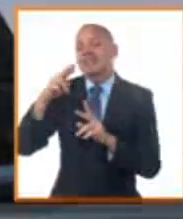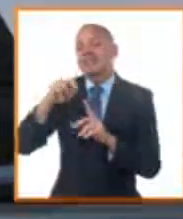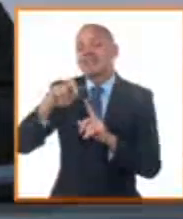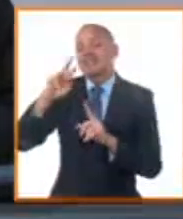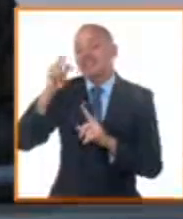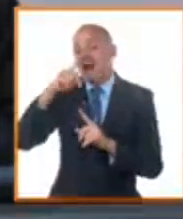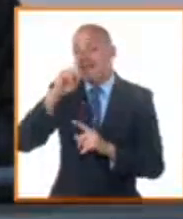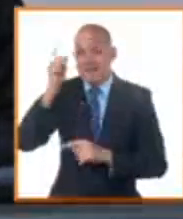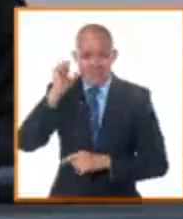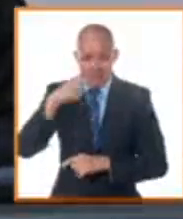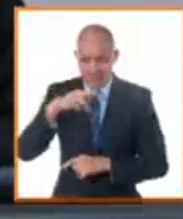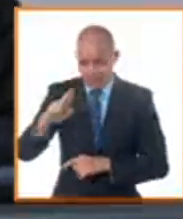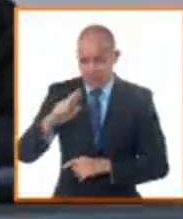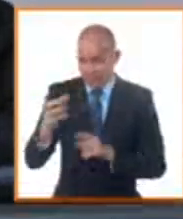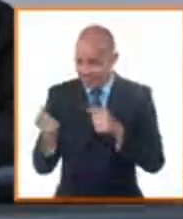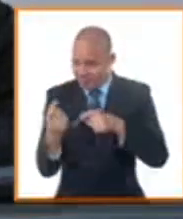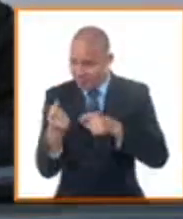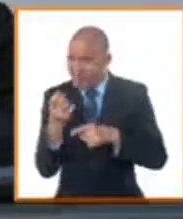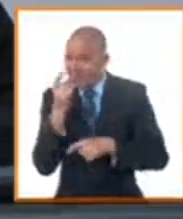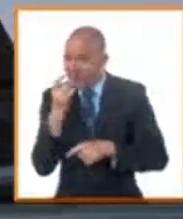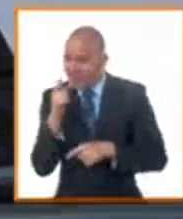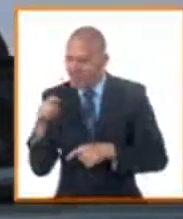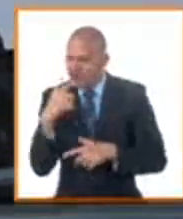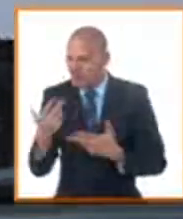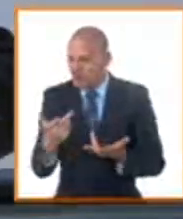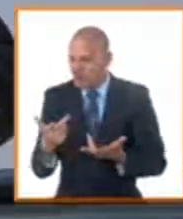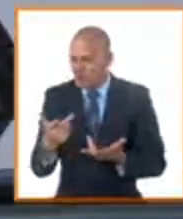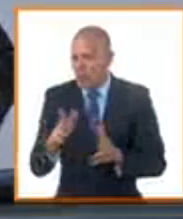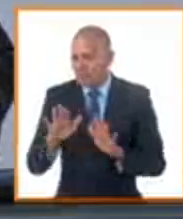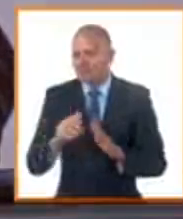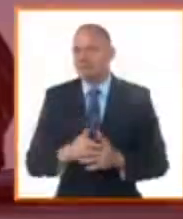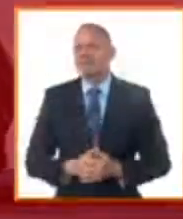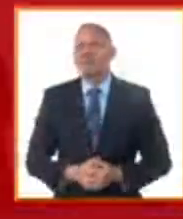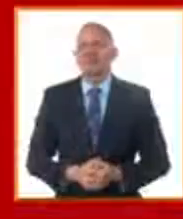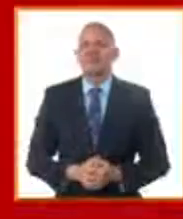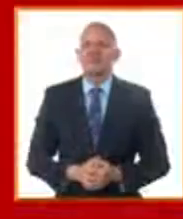se puede hacer? De eso estaremos hablando en breve acá en nuestra mesa redonda. Gracias, Ernesto.